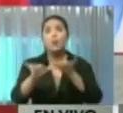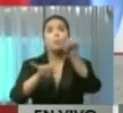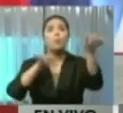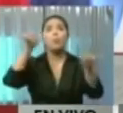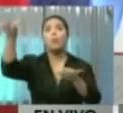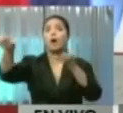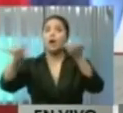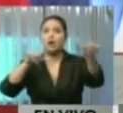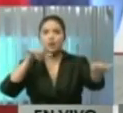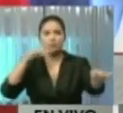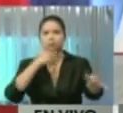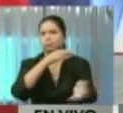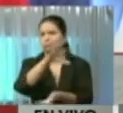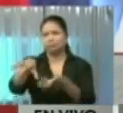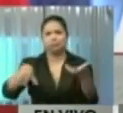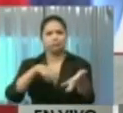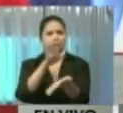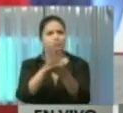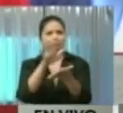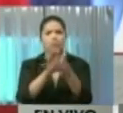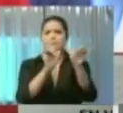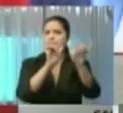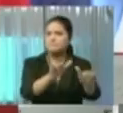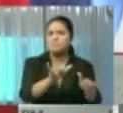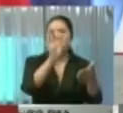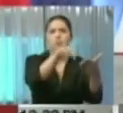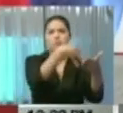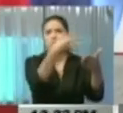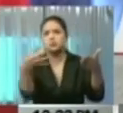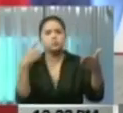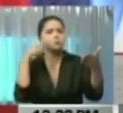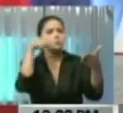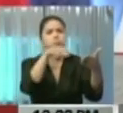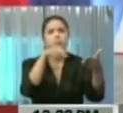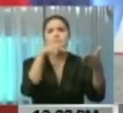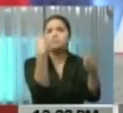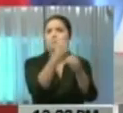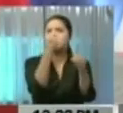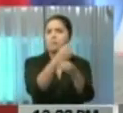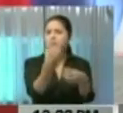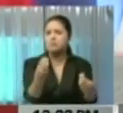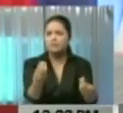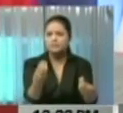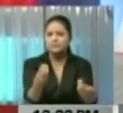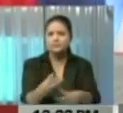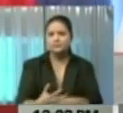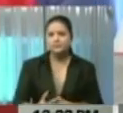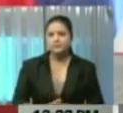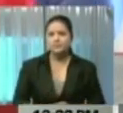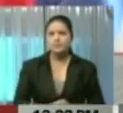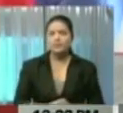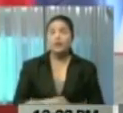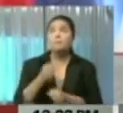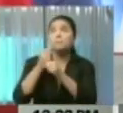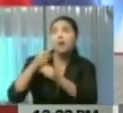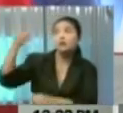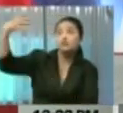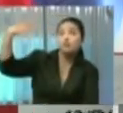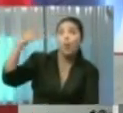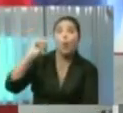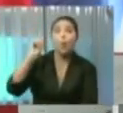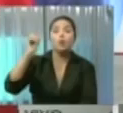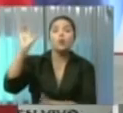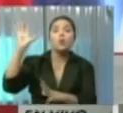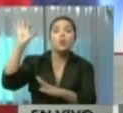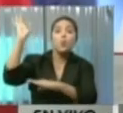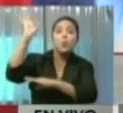visuales, tampoco tiene complicación. Ellos tienen sus propios calendarios astronómicos y trabajan con las salidas del sol y las puestas del sol. Y eso